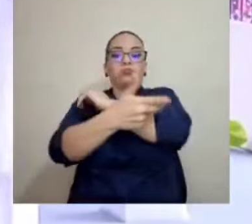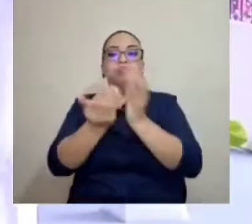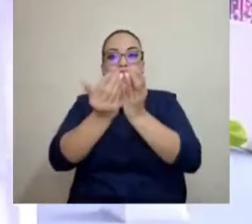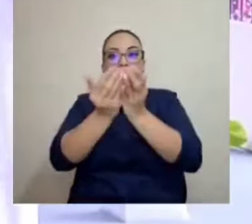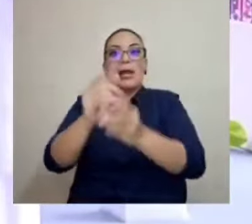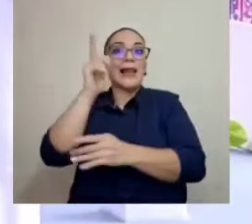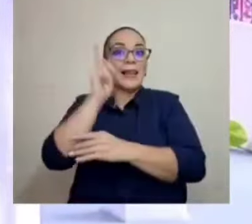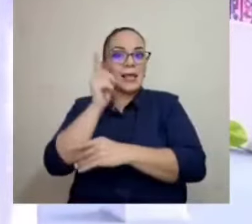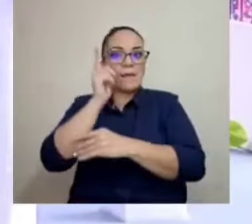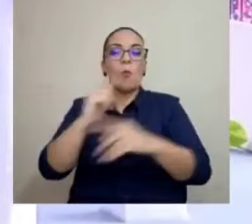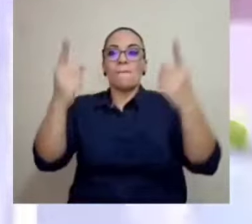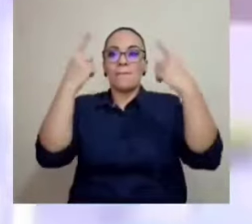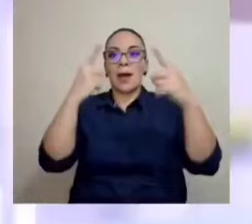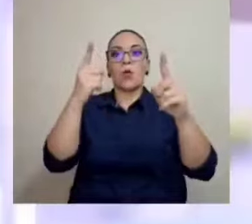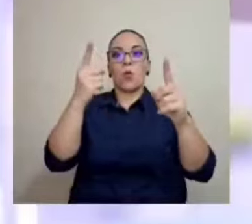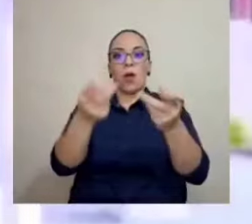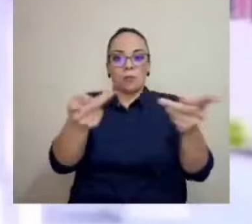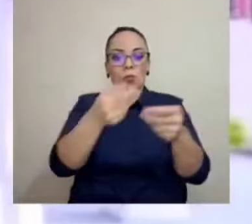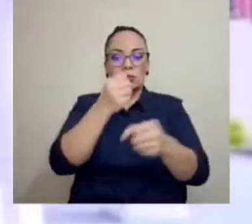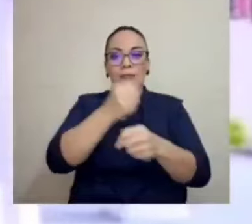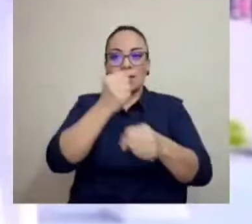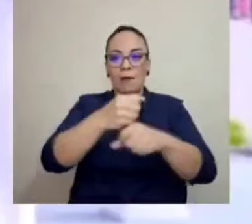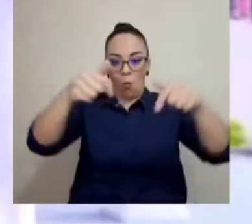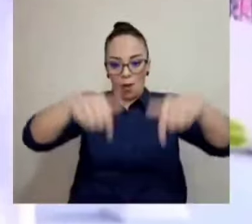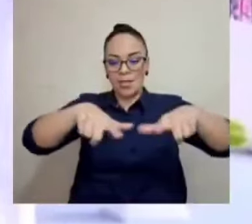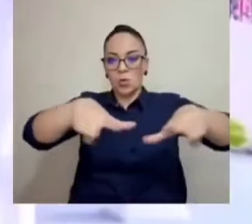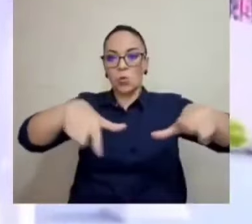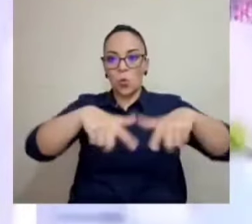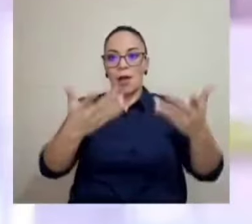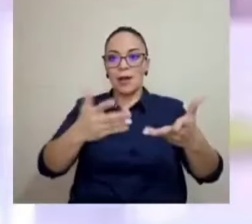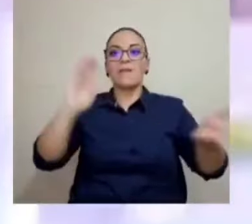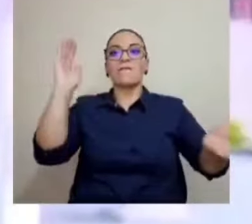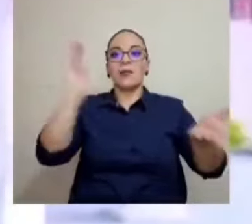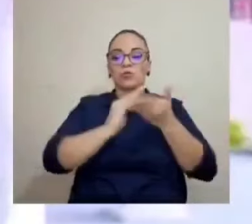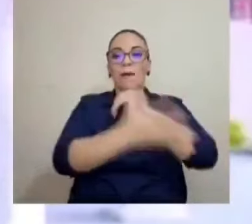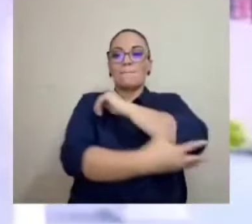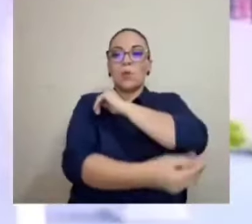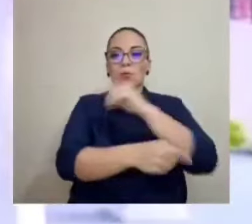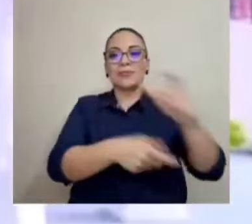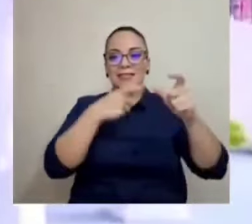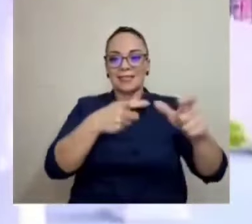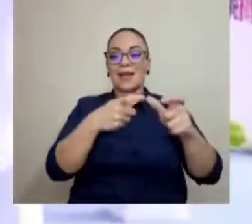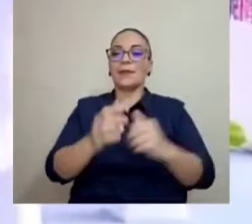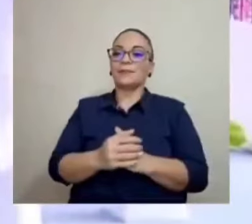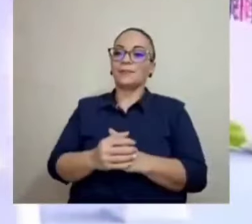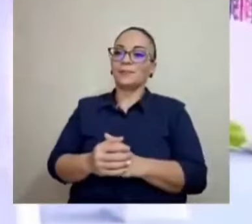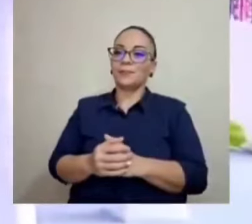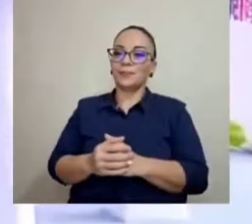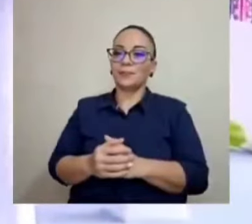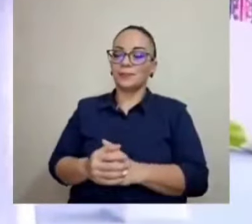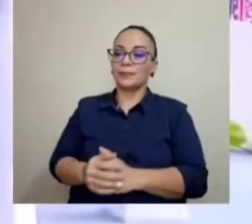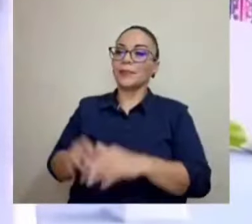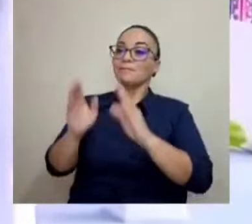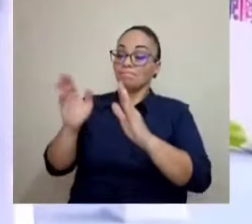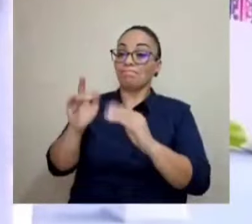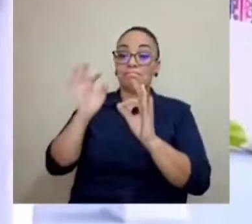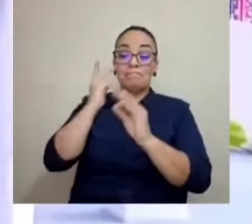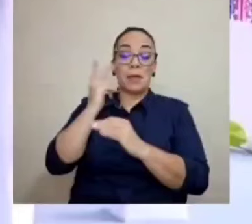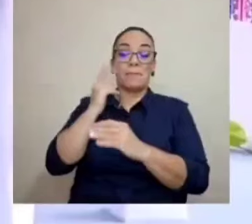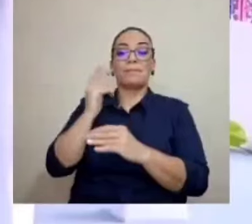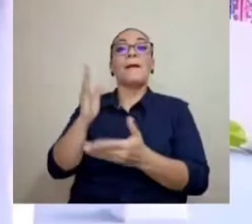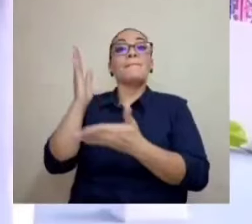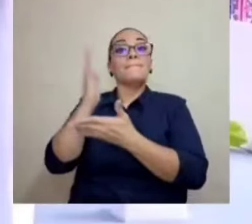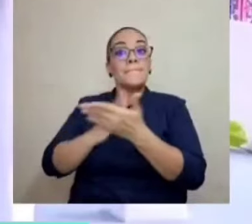que inyecte trabajo a esta zona y reduzca esa pobreza extrema. Buena parte de